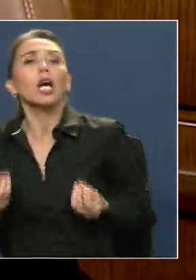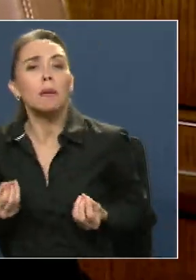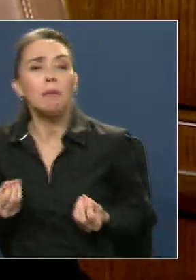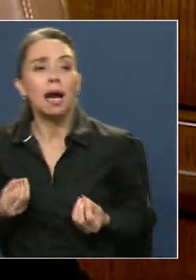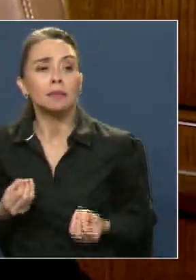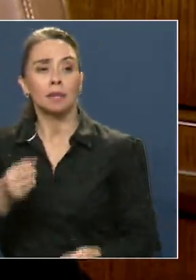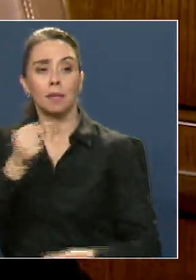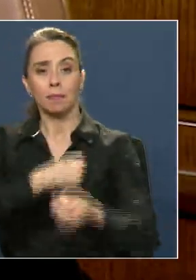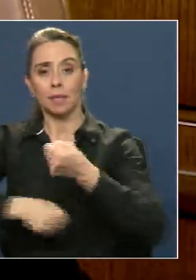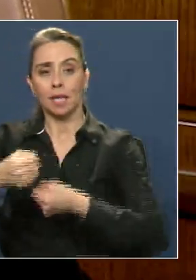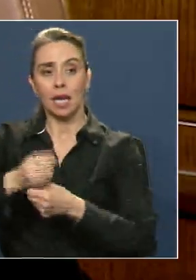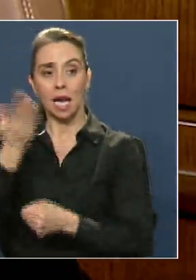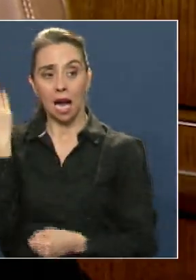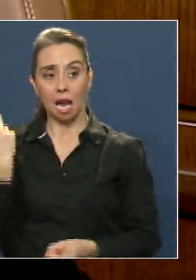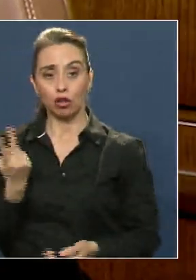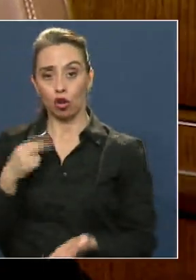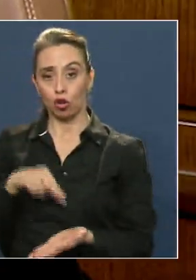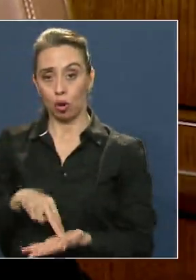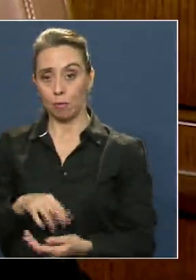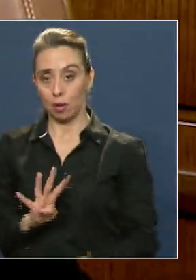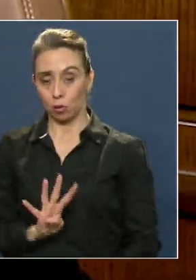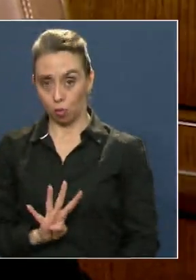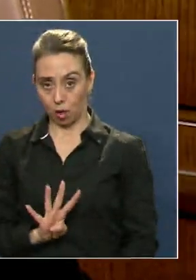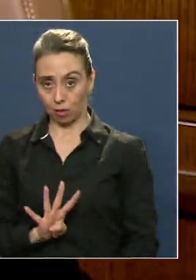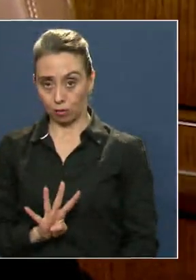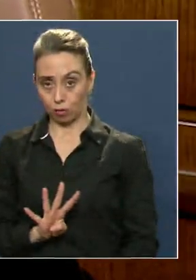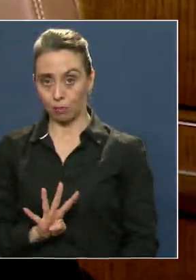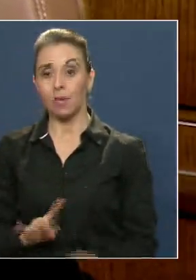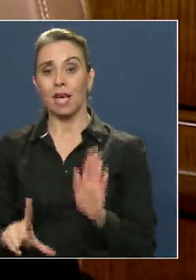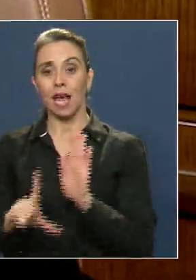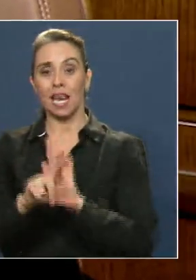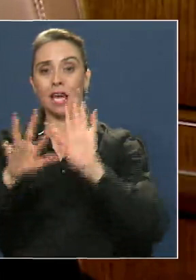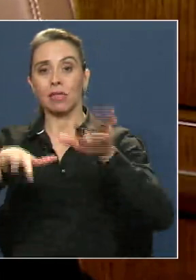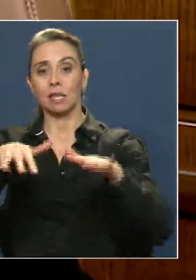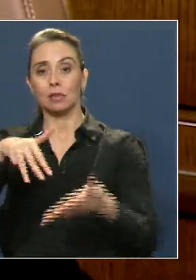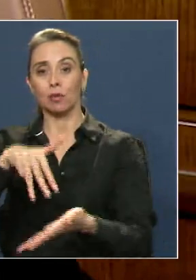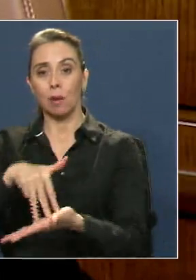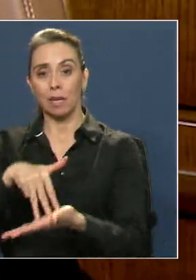año 2004, a través de la ley